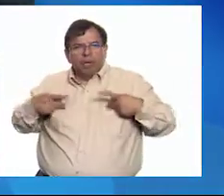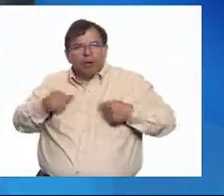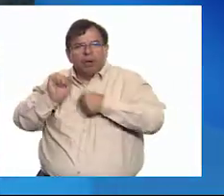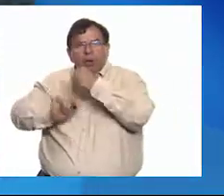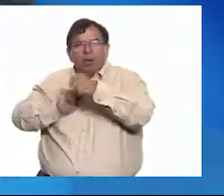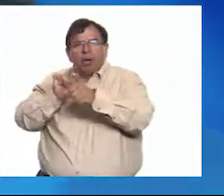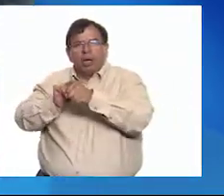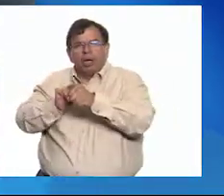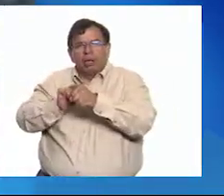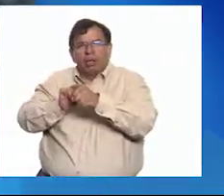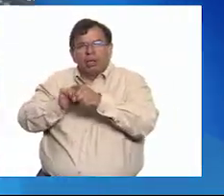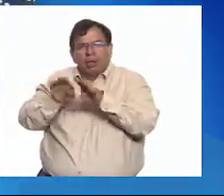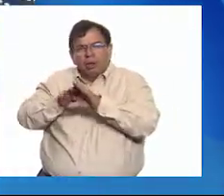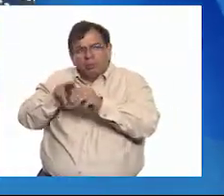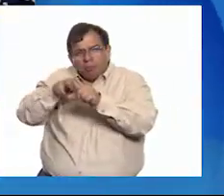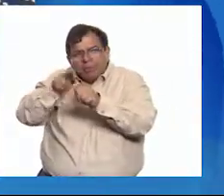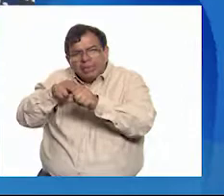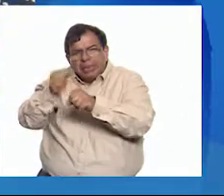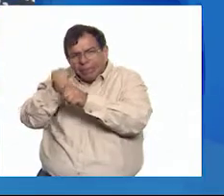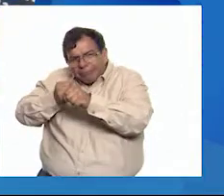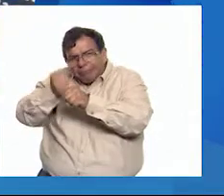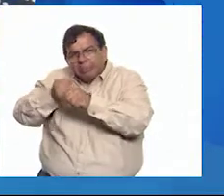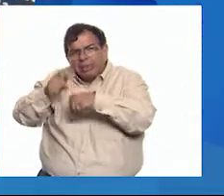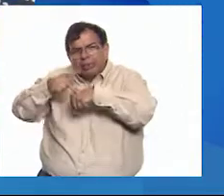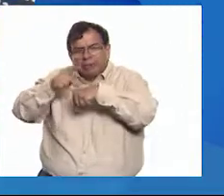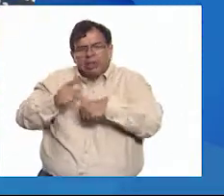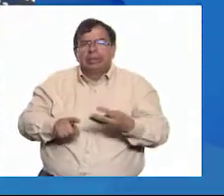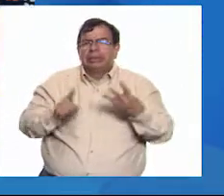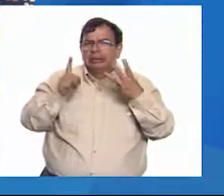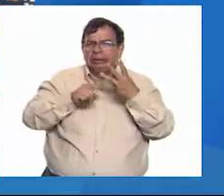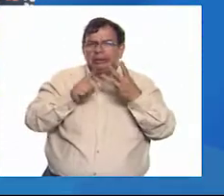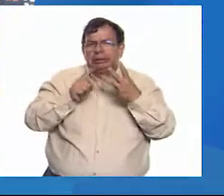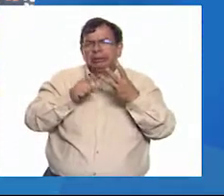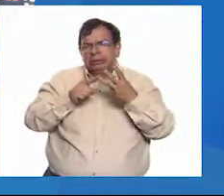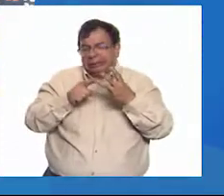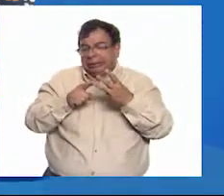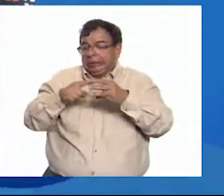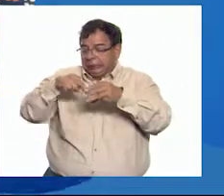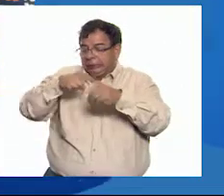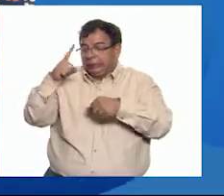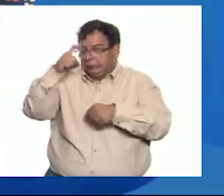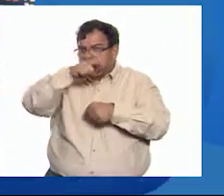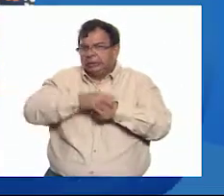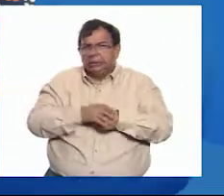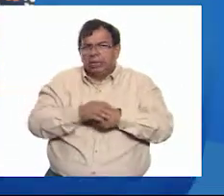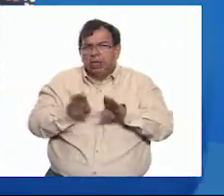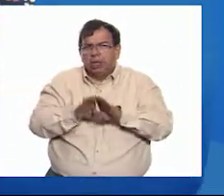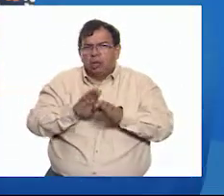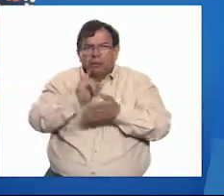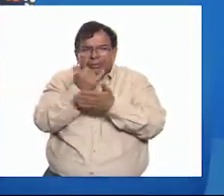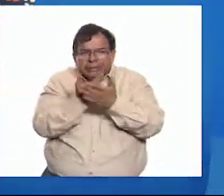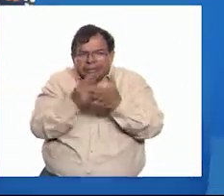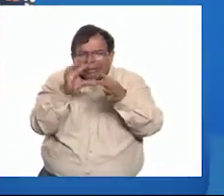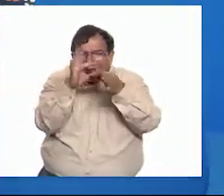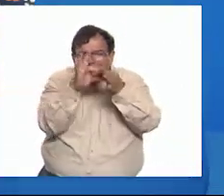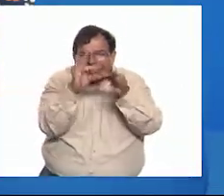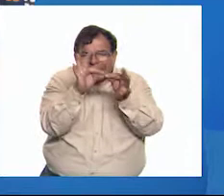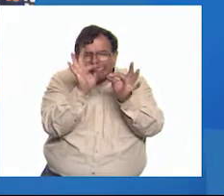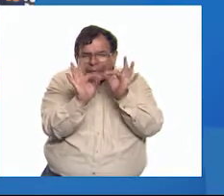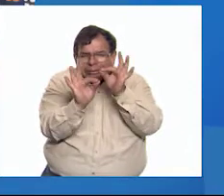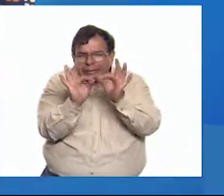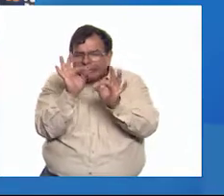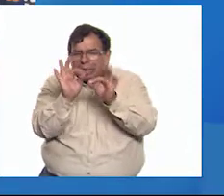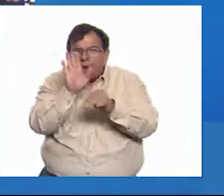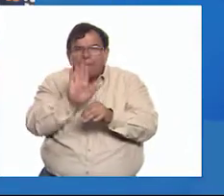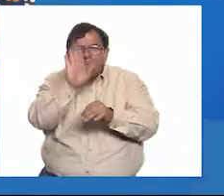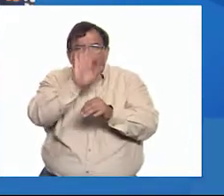animales pintadas o grabadas en rocas. El tercero y el más complejo refleja imágenes detalladas de figuras que